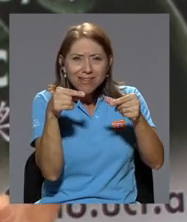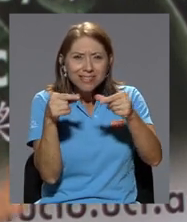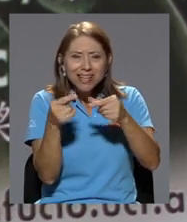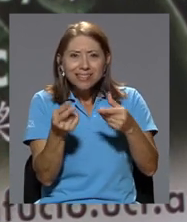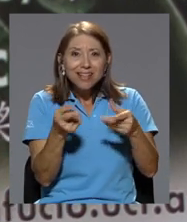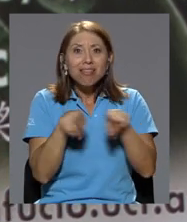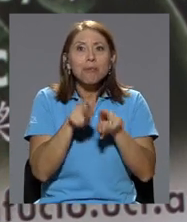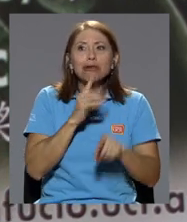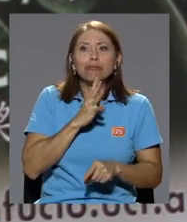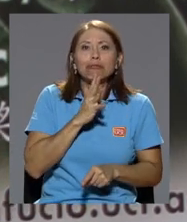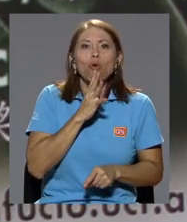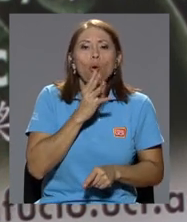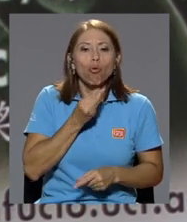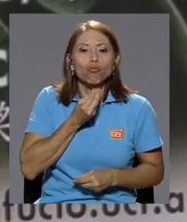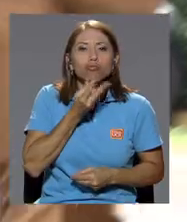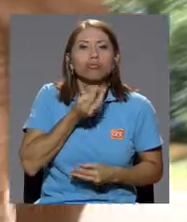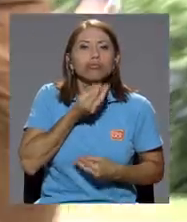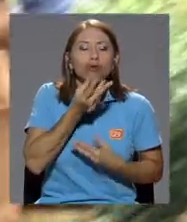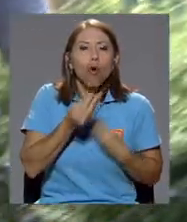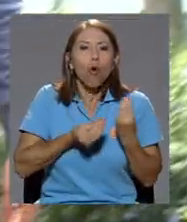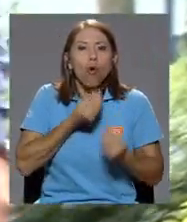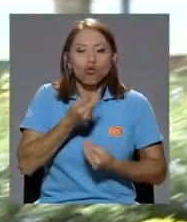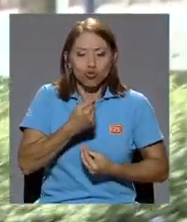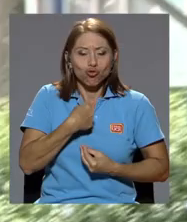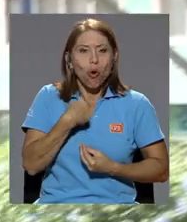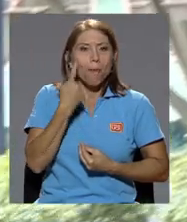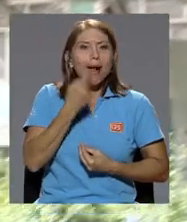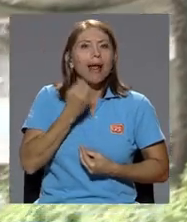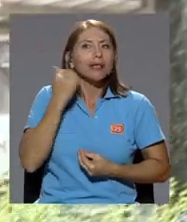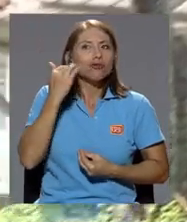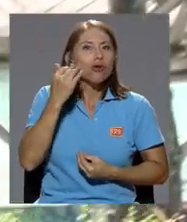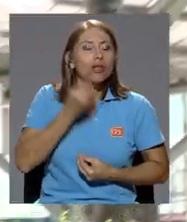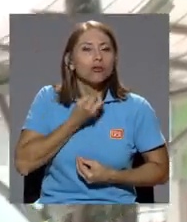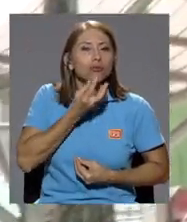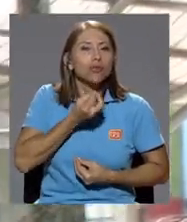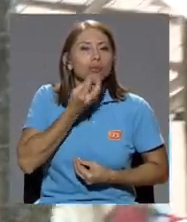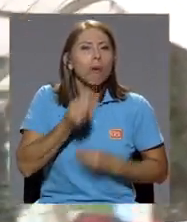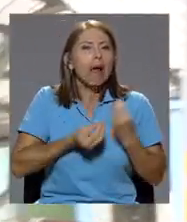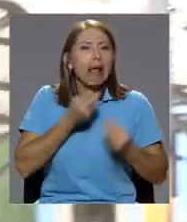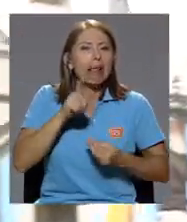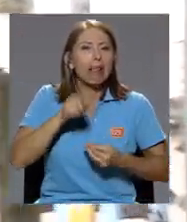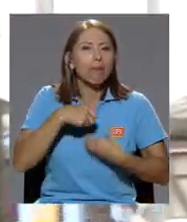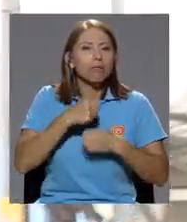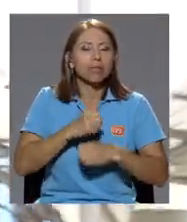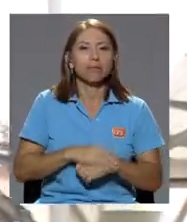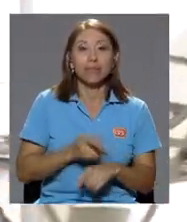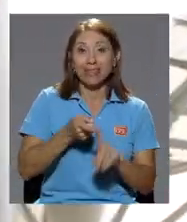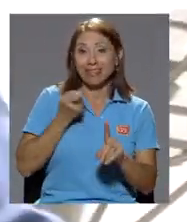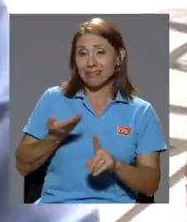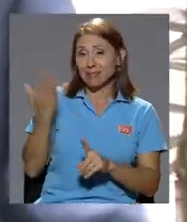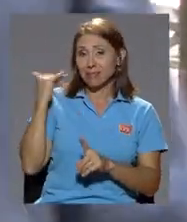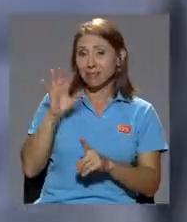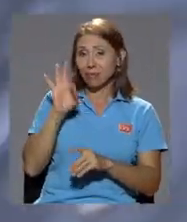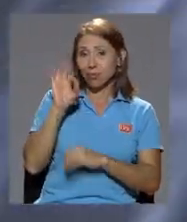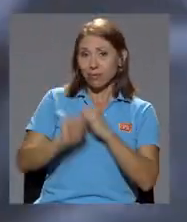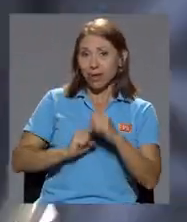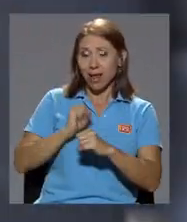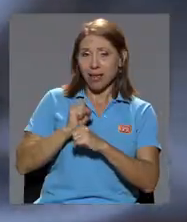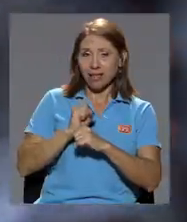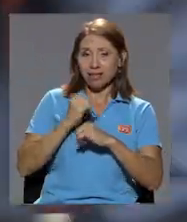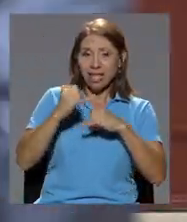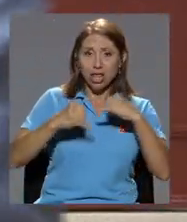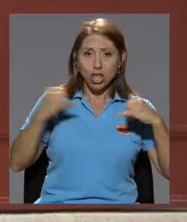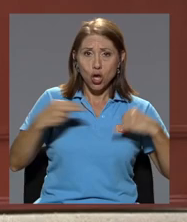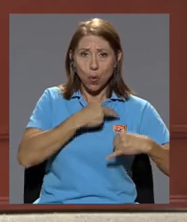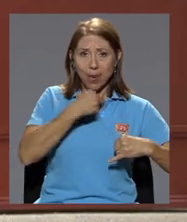que tengo que hacer yo para poder producir ciertos sonidos etcétera desde hace 9 años el idioma